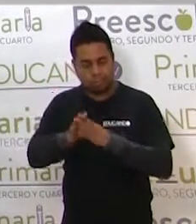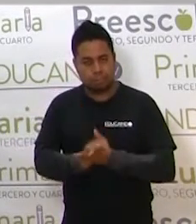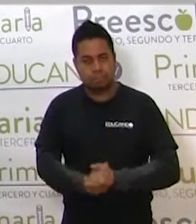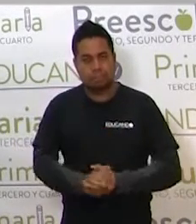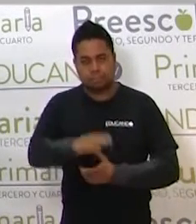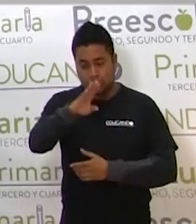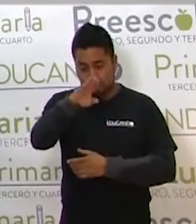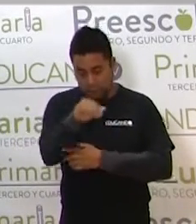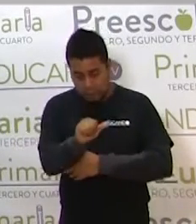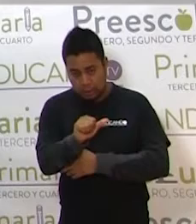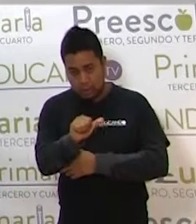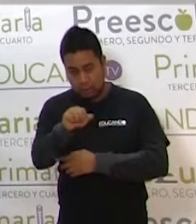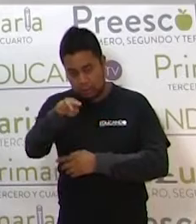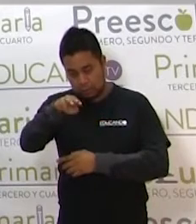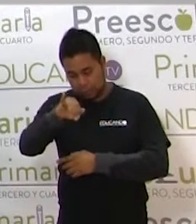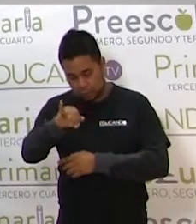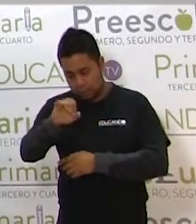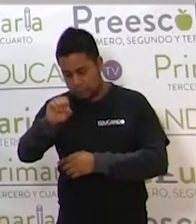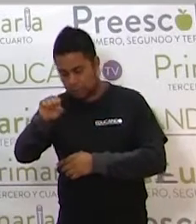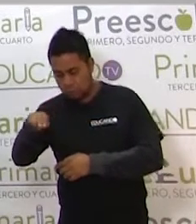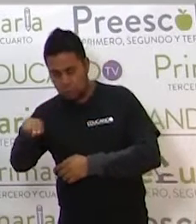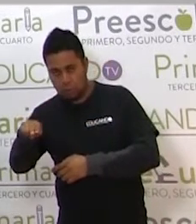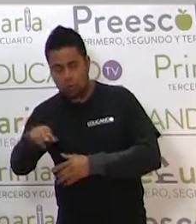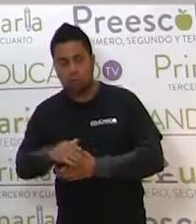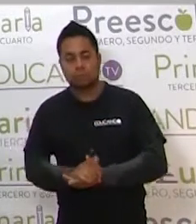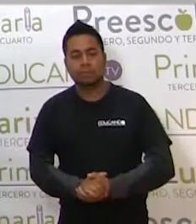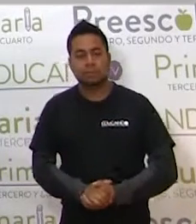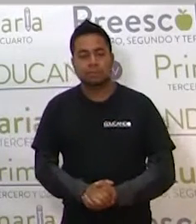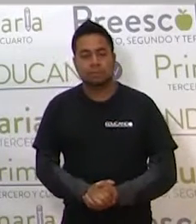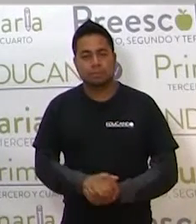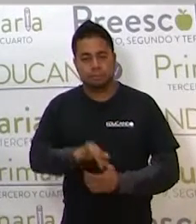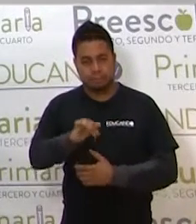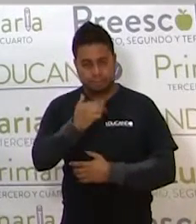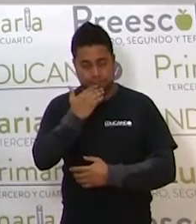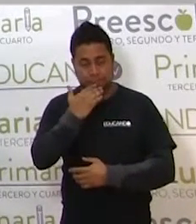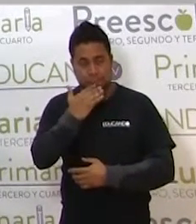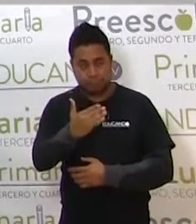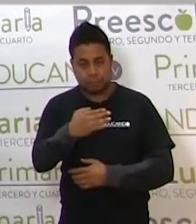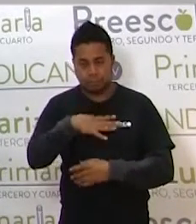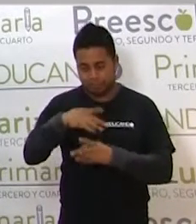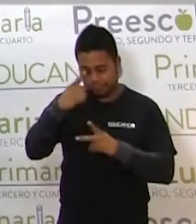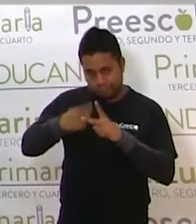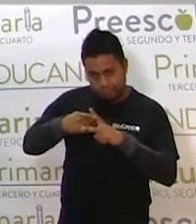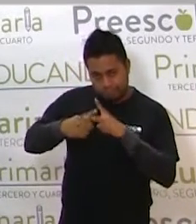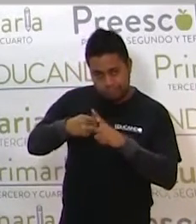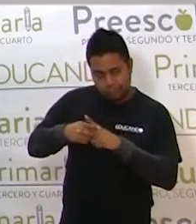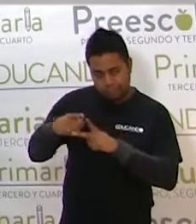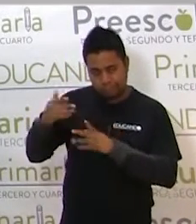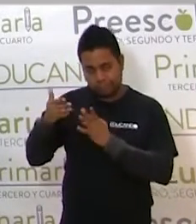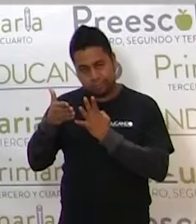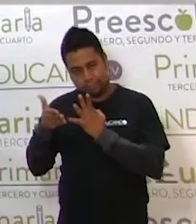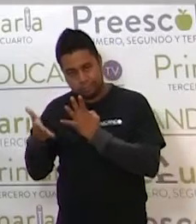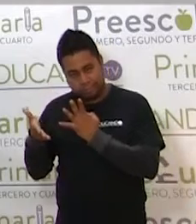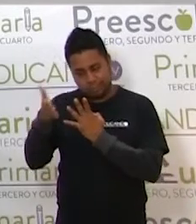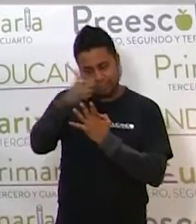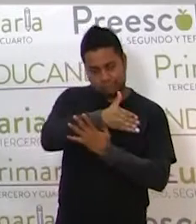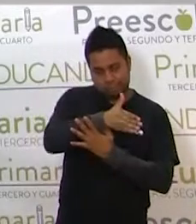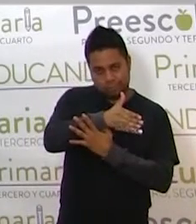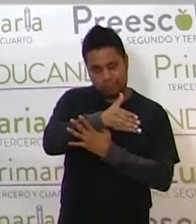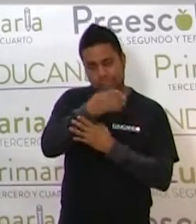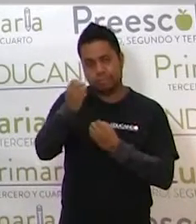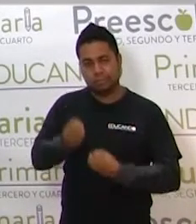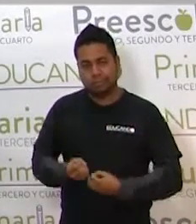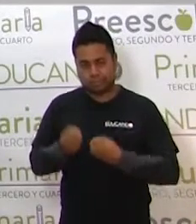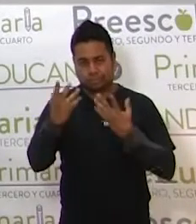para mí un bien contamos de derecha a izquierda